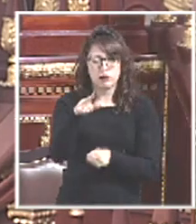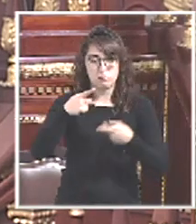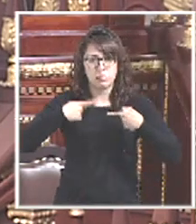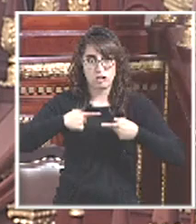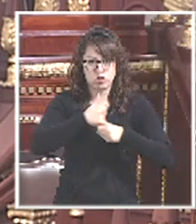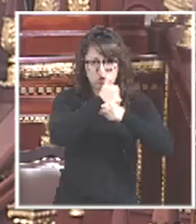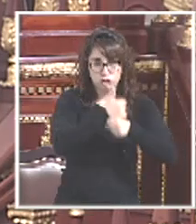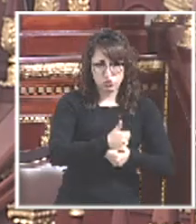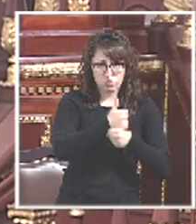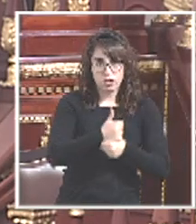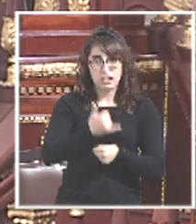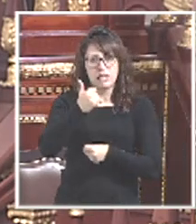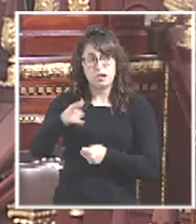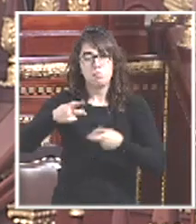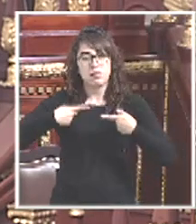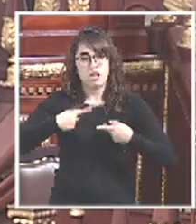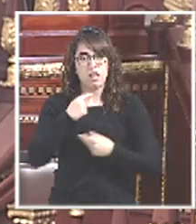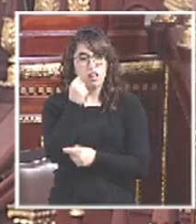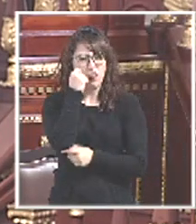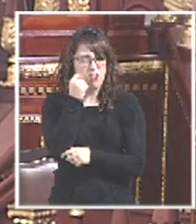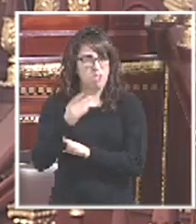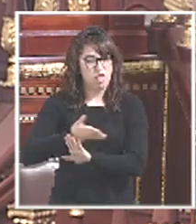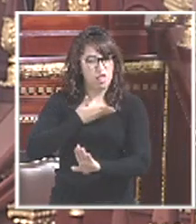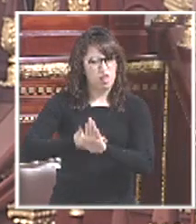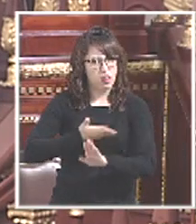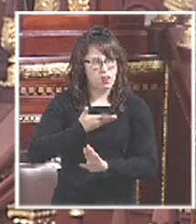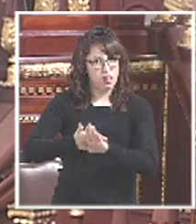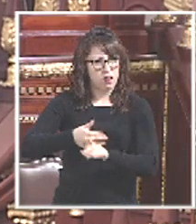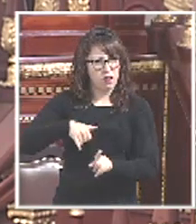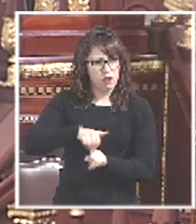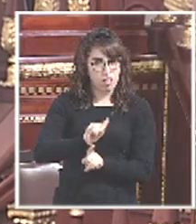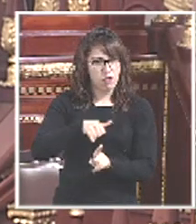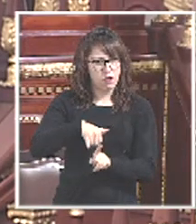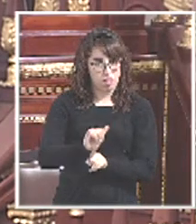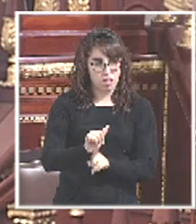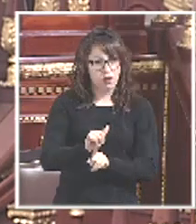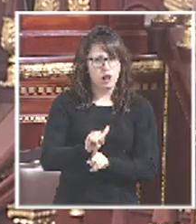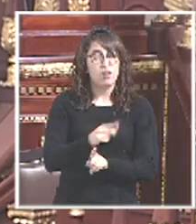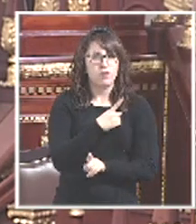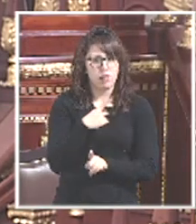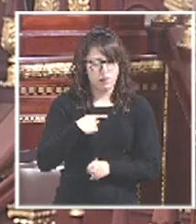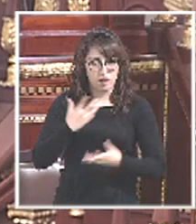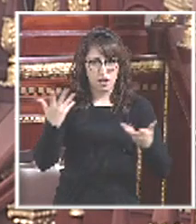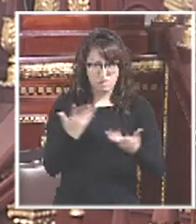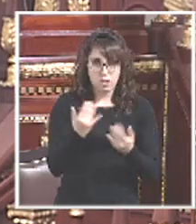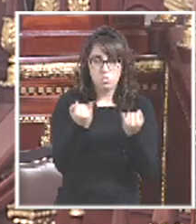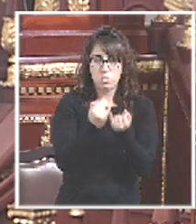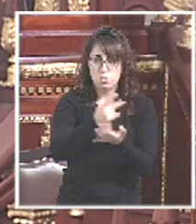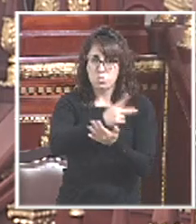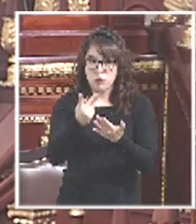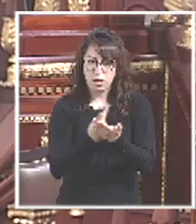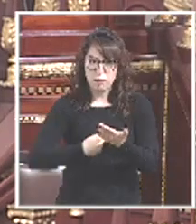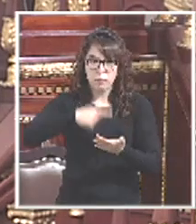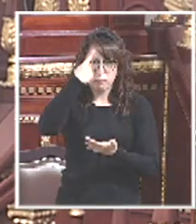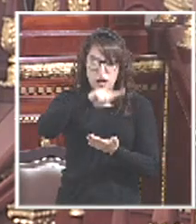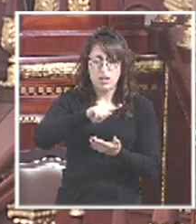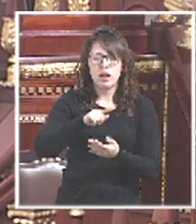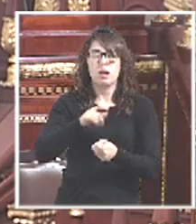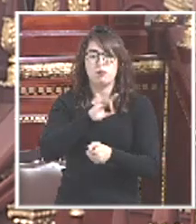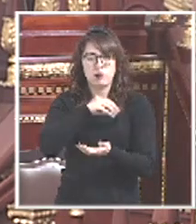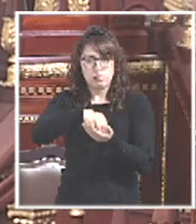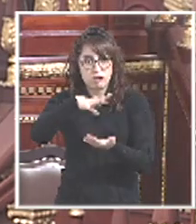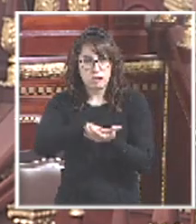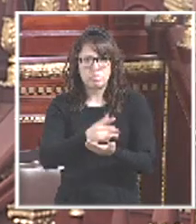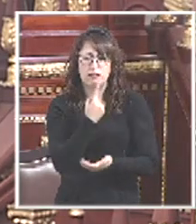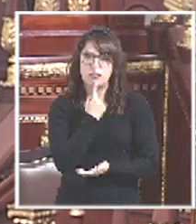a la víctima de violencia o maltrato escolar. Establecer mecanismos, asesorías, orientación, reporte de casos y